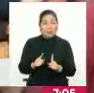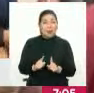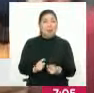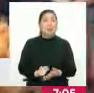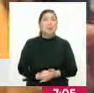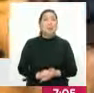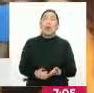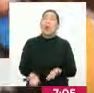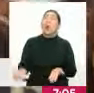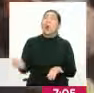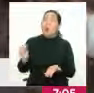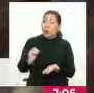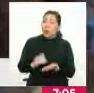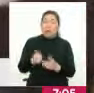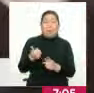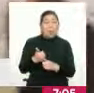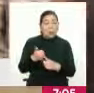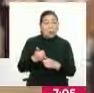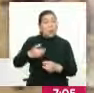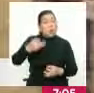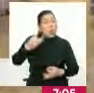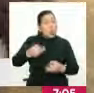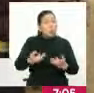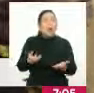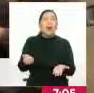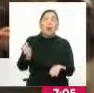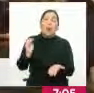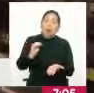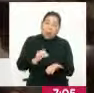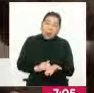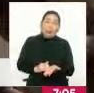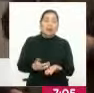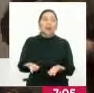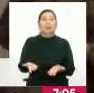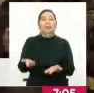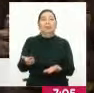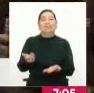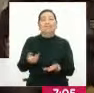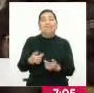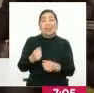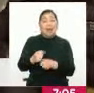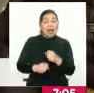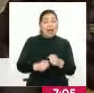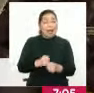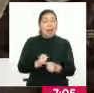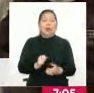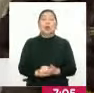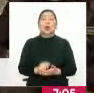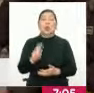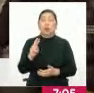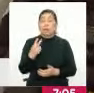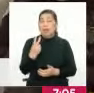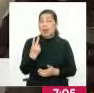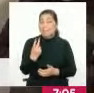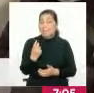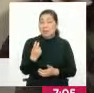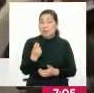Sin embargo, fue el mismo Poder Judicial quien en el año de